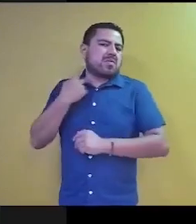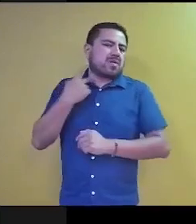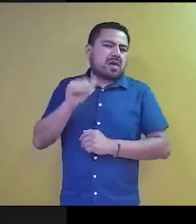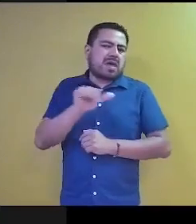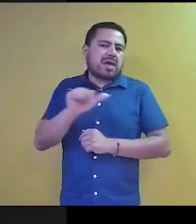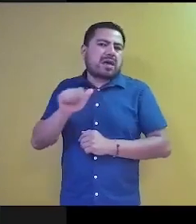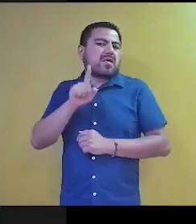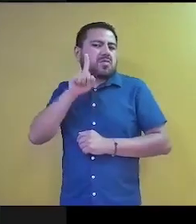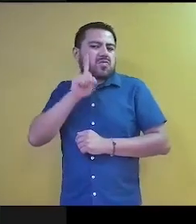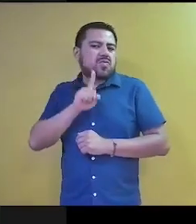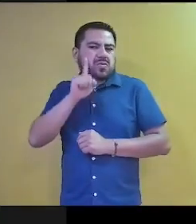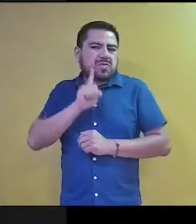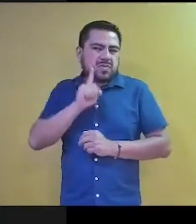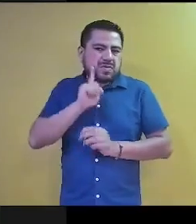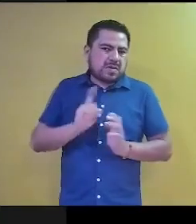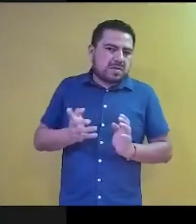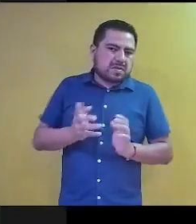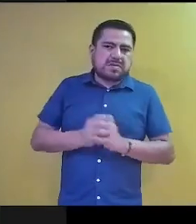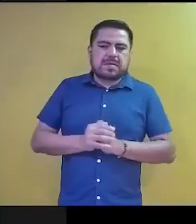razón de género.